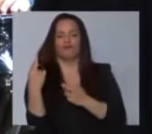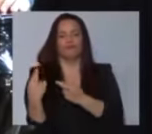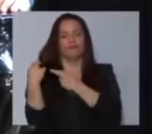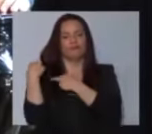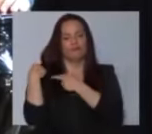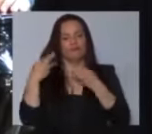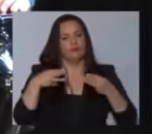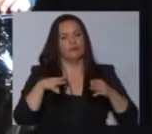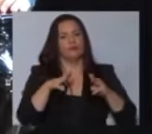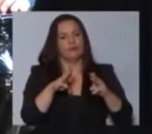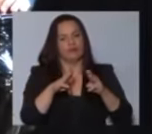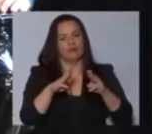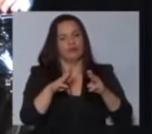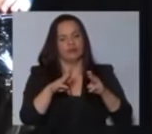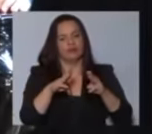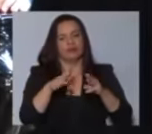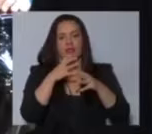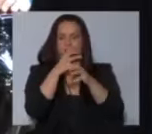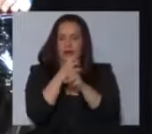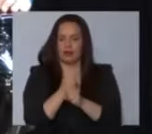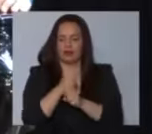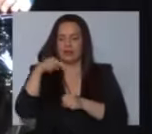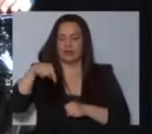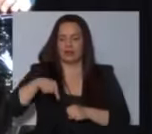este y los gobiernos por venir.